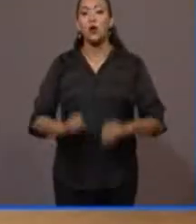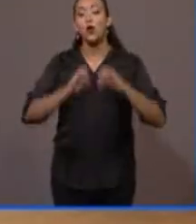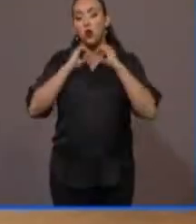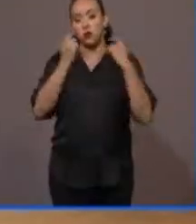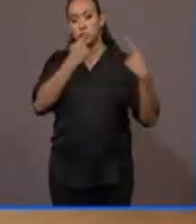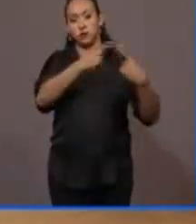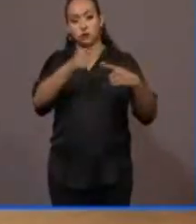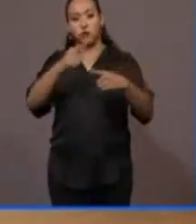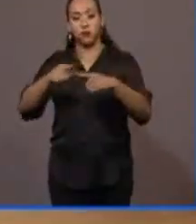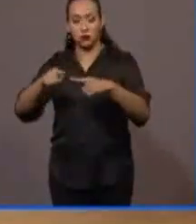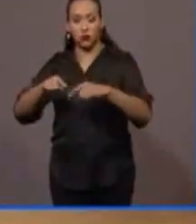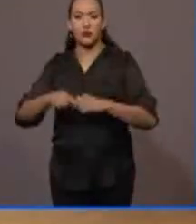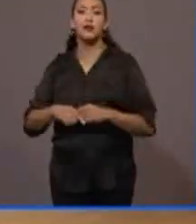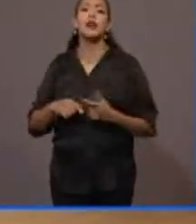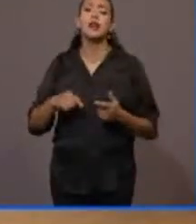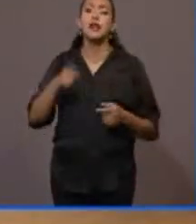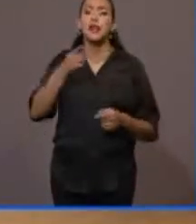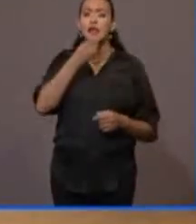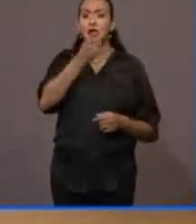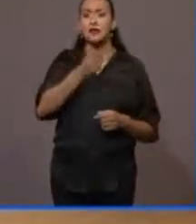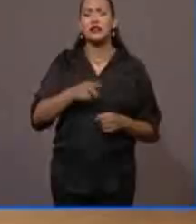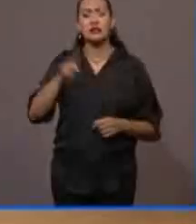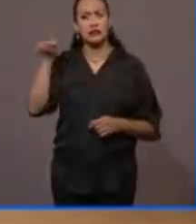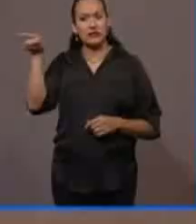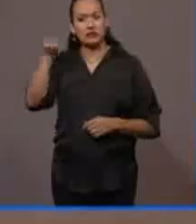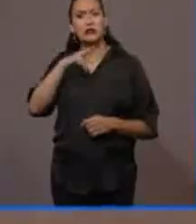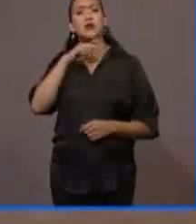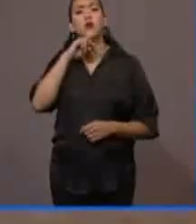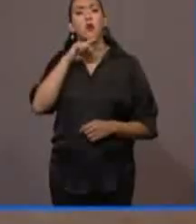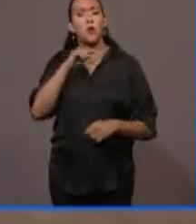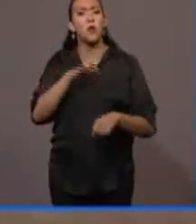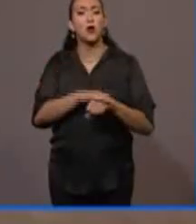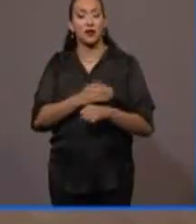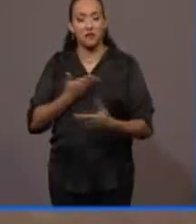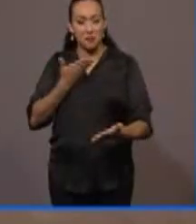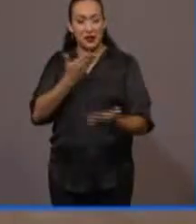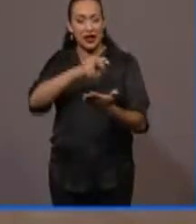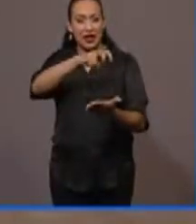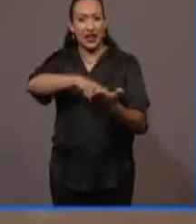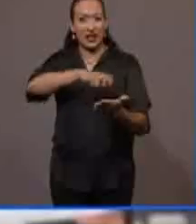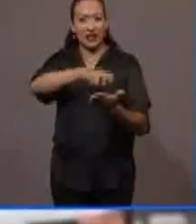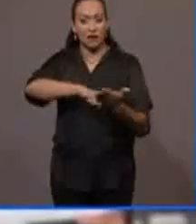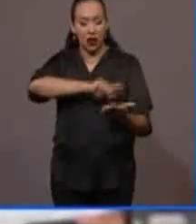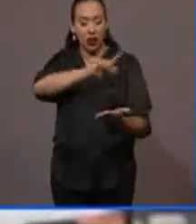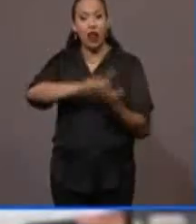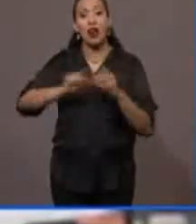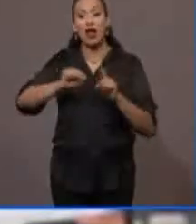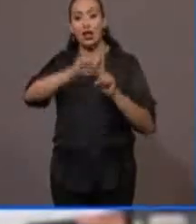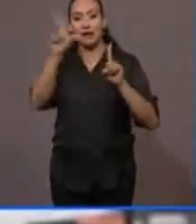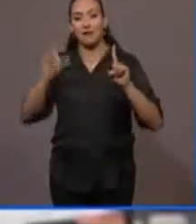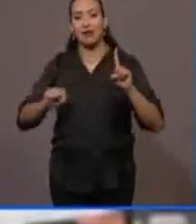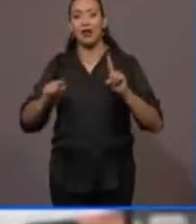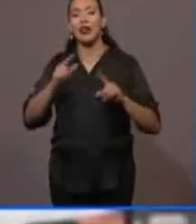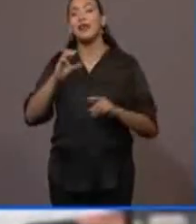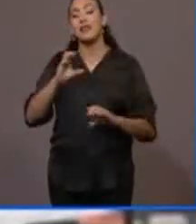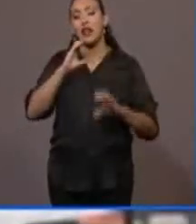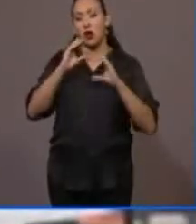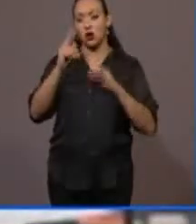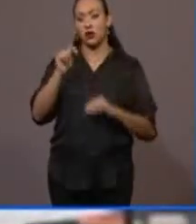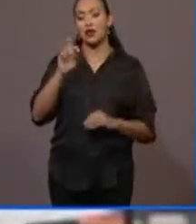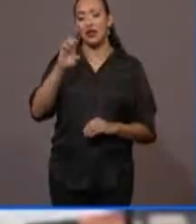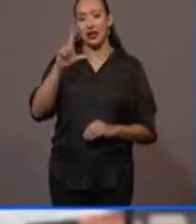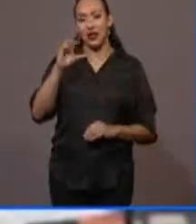Organismos internacionales y de la sociedad civil manifestaron su preocupación por la iniciativa de reformas a la Ley Federal de